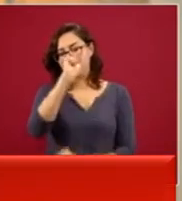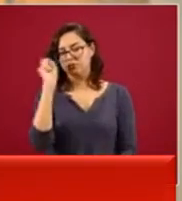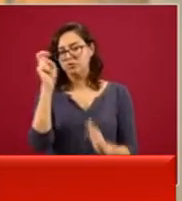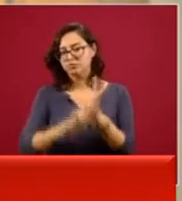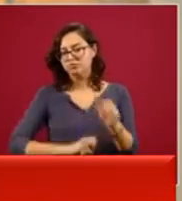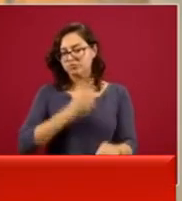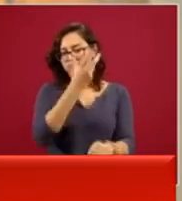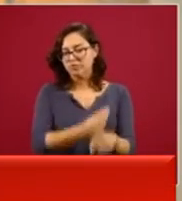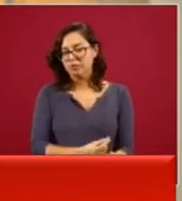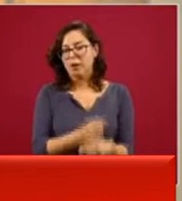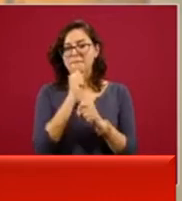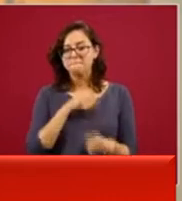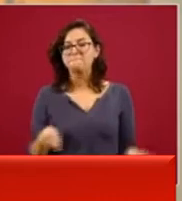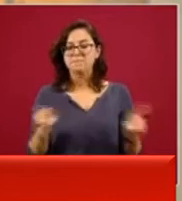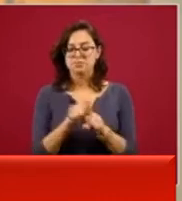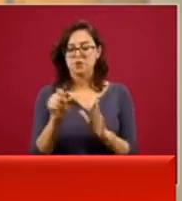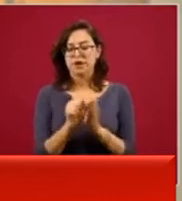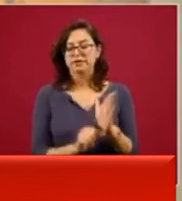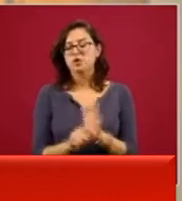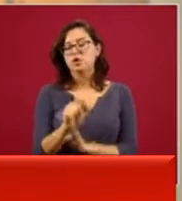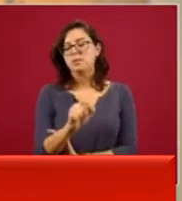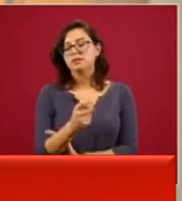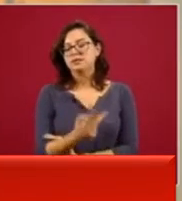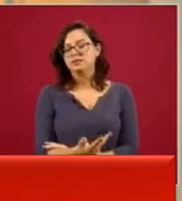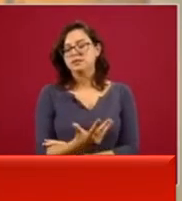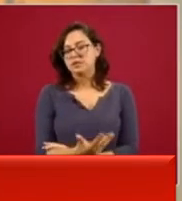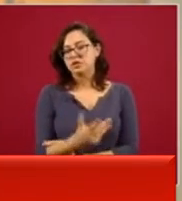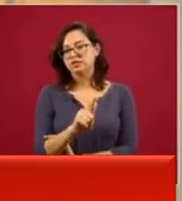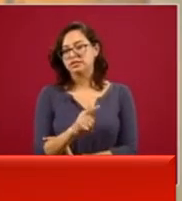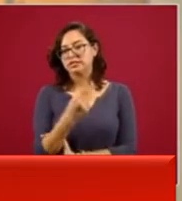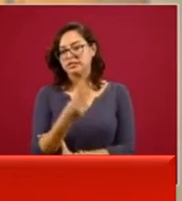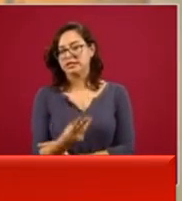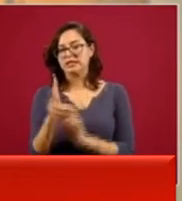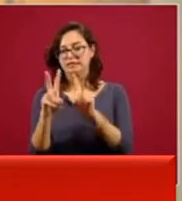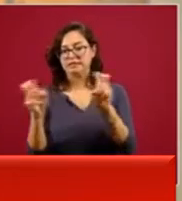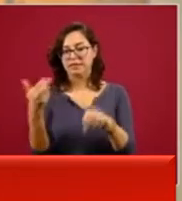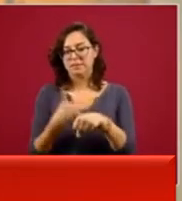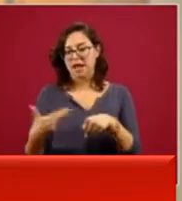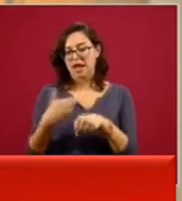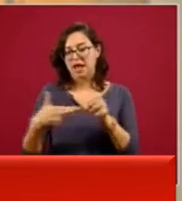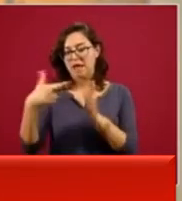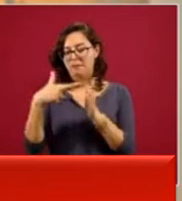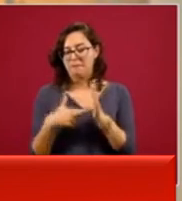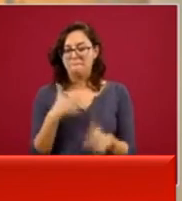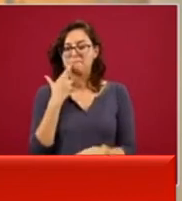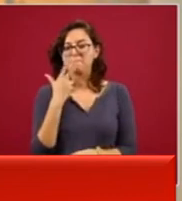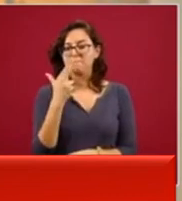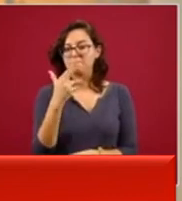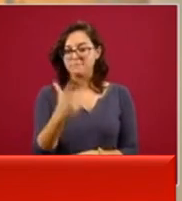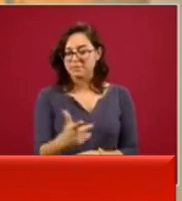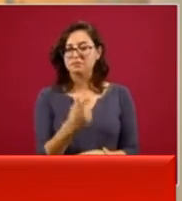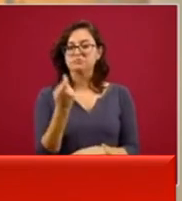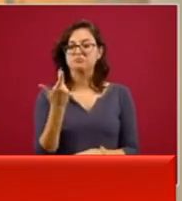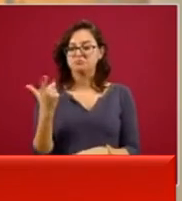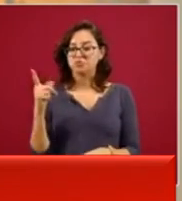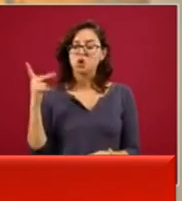Unidos Mexicanos, incluyendo los artículos 25 y 73 en materia de mejora regulatoria, transformándose en una política